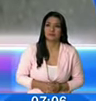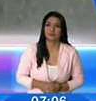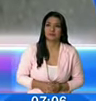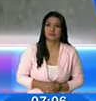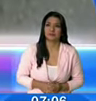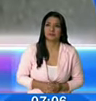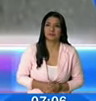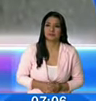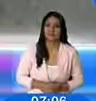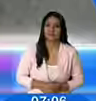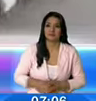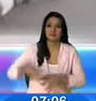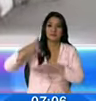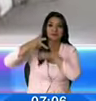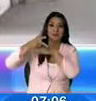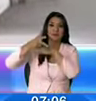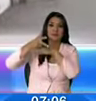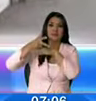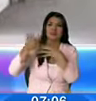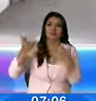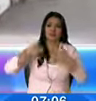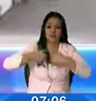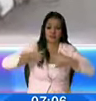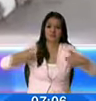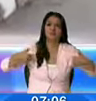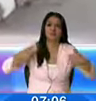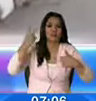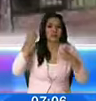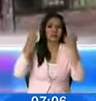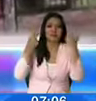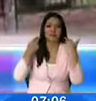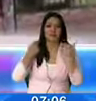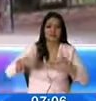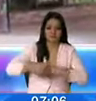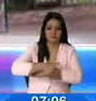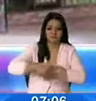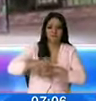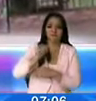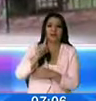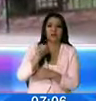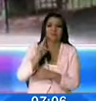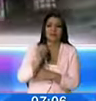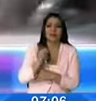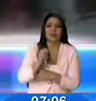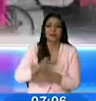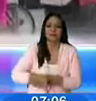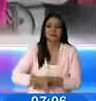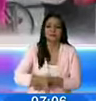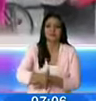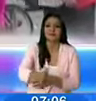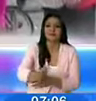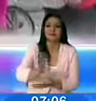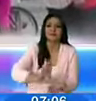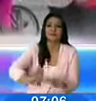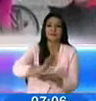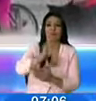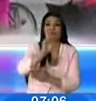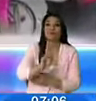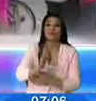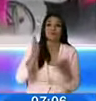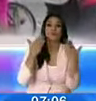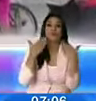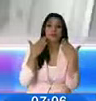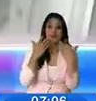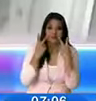Imágenes fueron captadas por cámaras de un gabinete de belleza en la calle Ernesto Albán, la principal de la ciudadela Huancavilca en el sur de